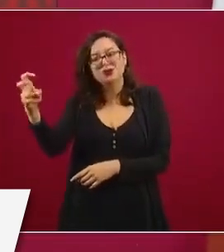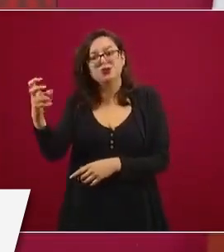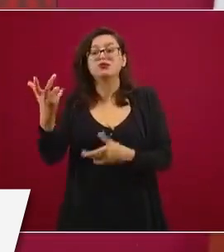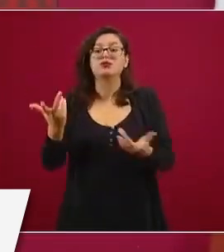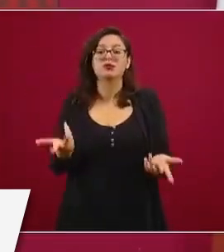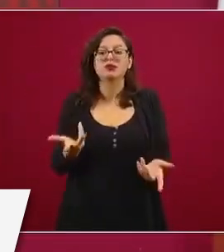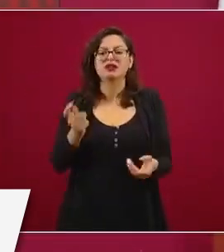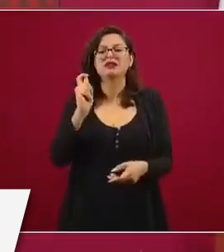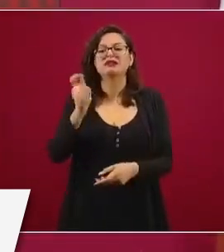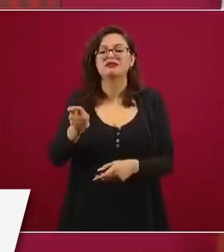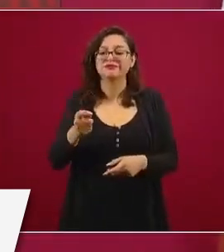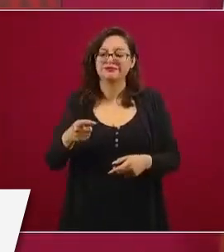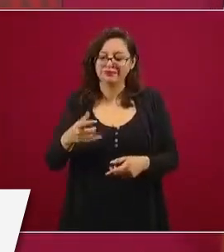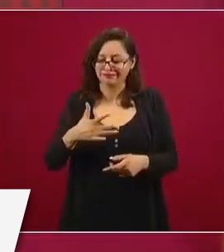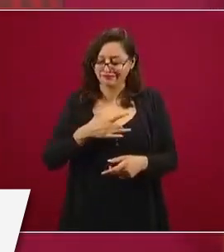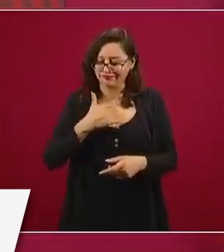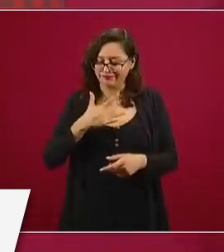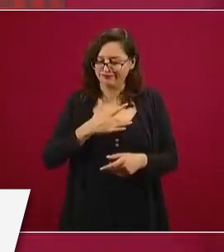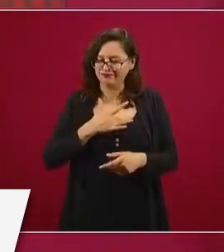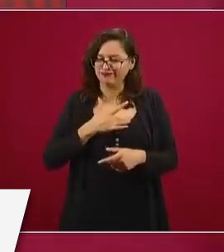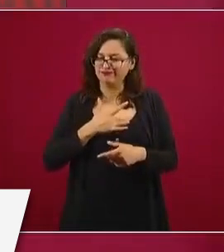lo que nos lleva a caminar,